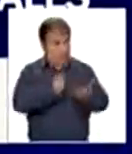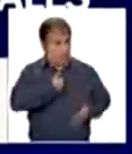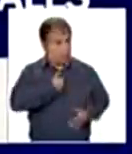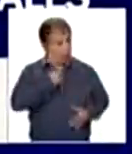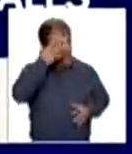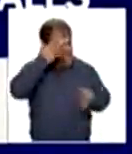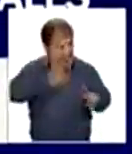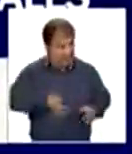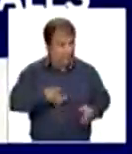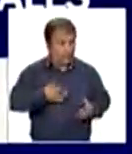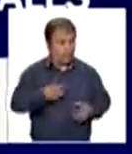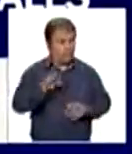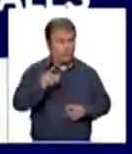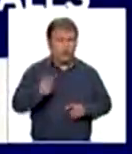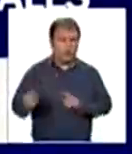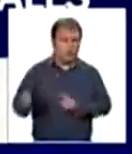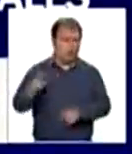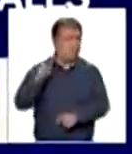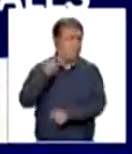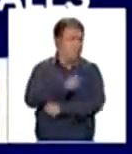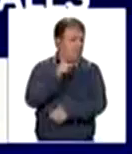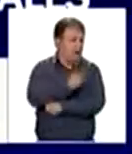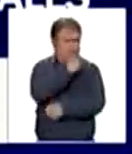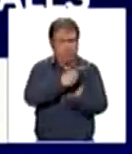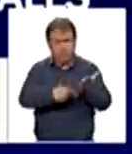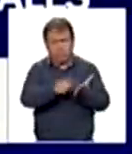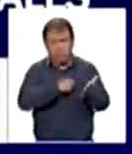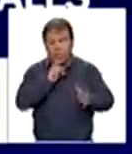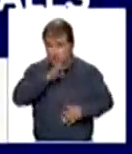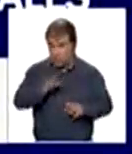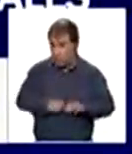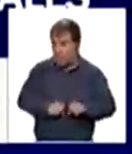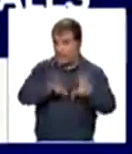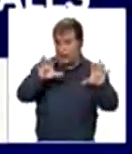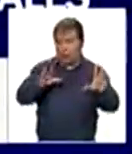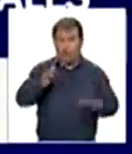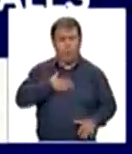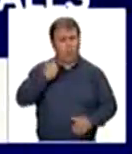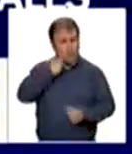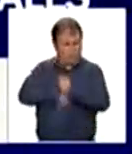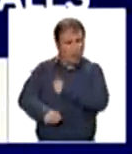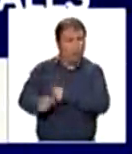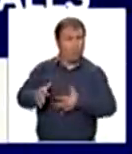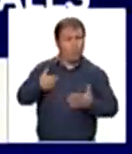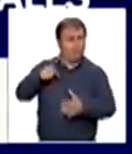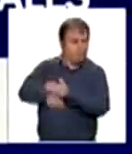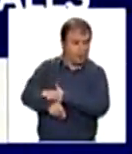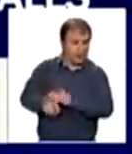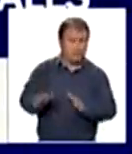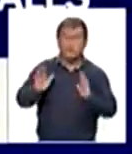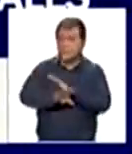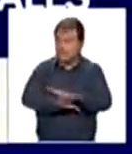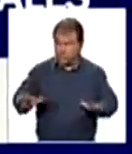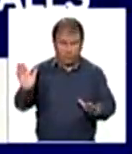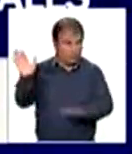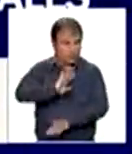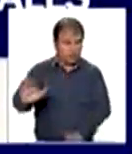De mi parte yo creo en Paolo Guerreros. Esa es una calumnia. Conmigo, yo he dicho bien claro, yo conmigo mato, así que ya, nada más. Bueno, punto, se acabó,